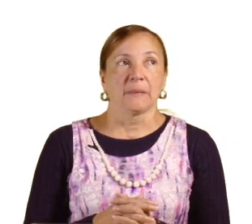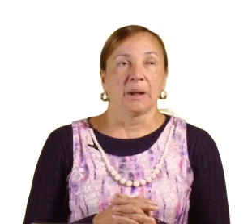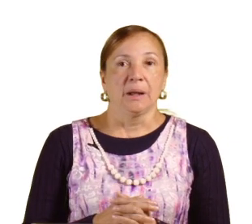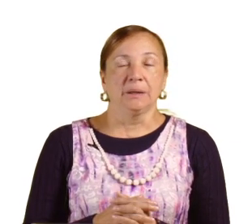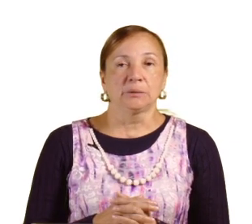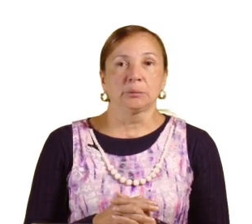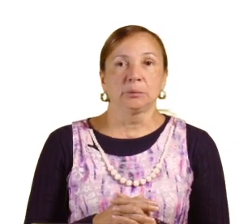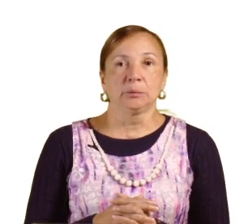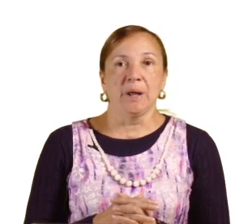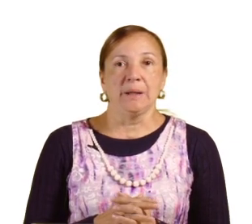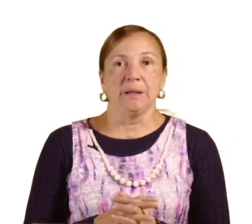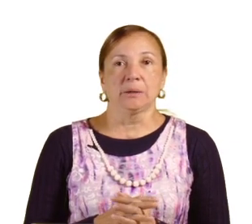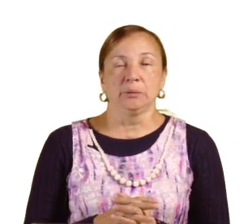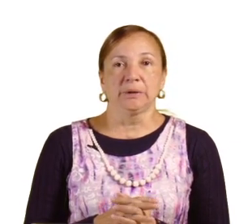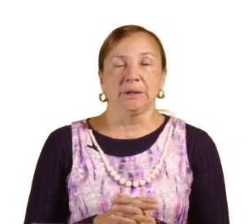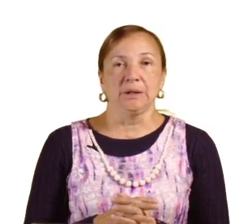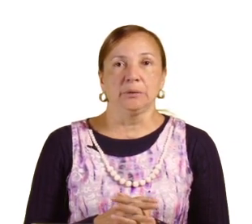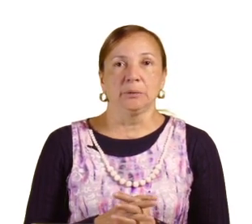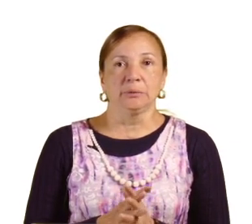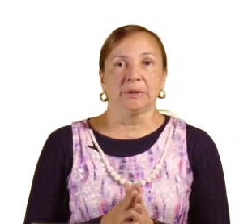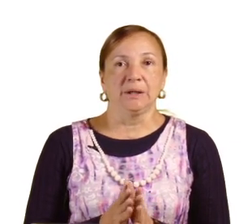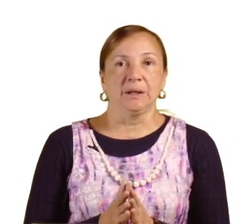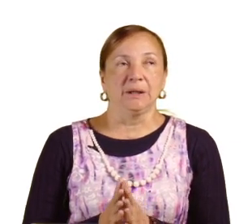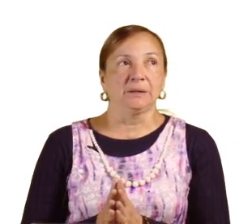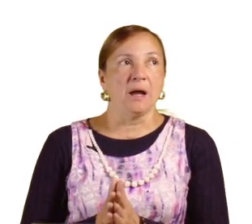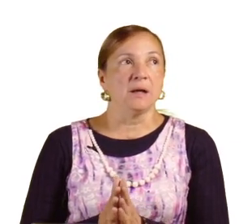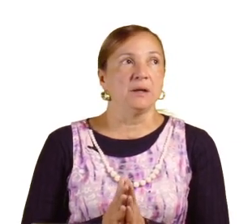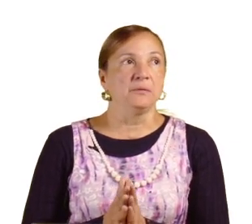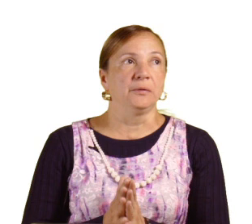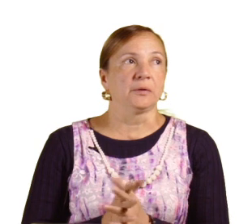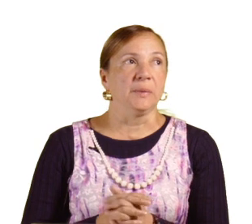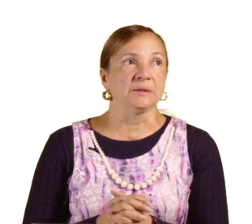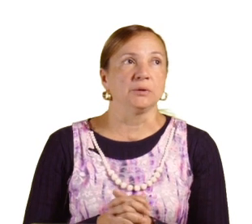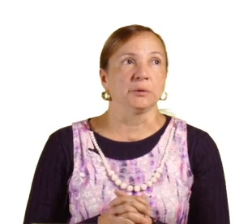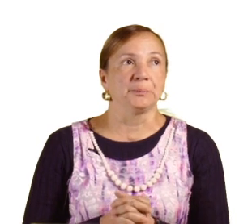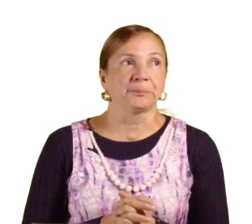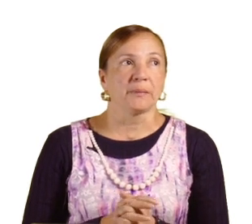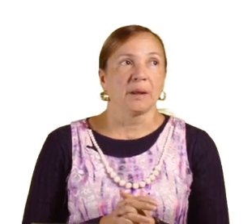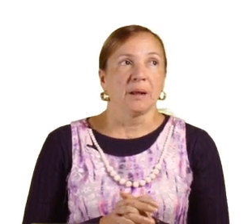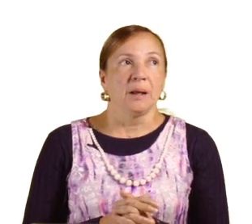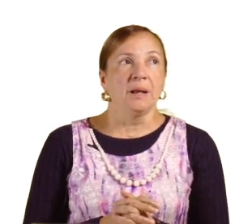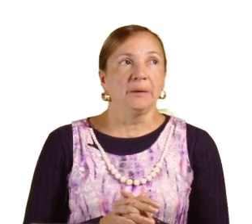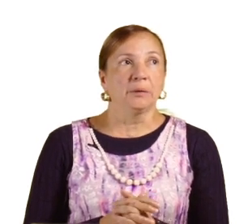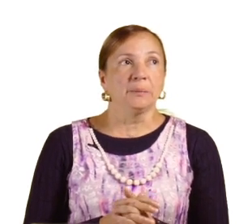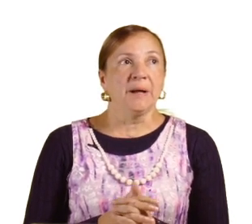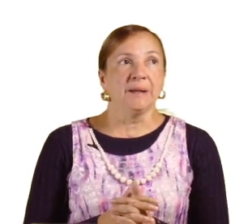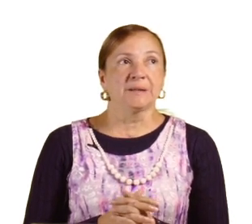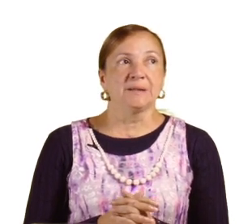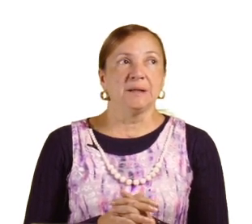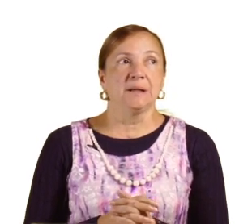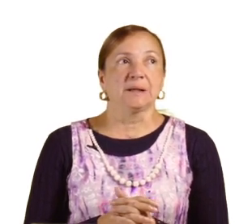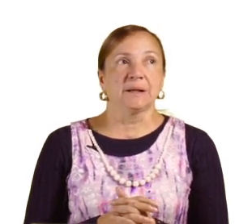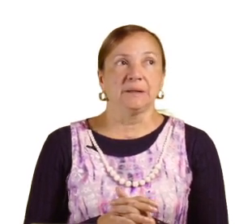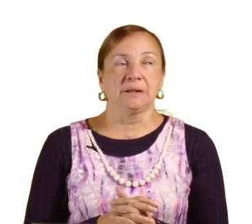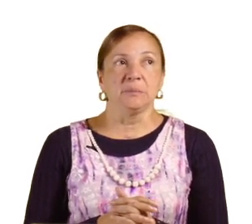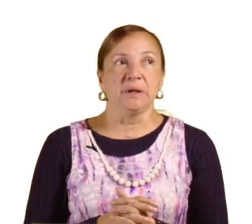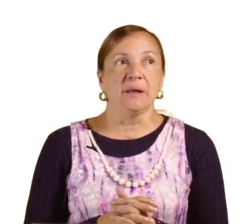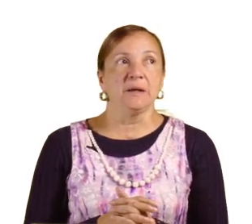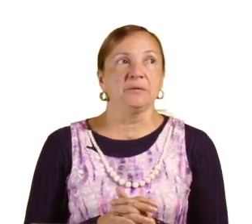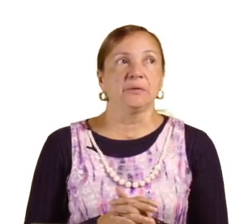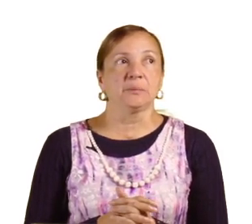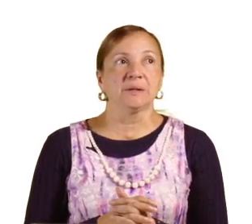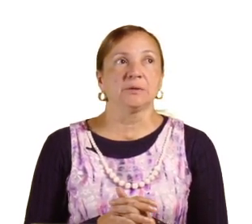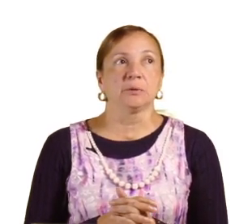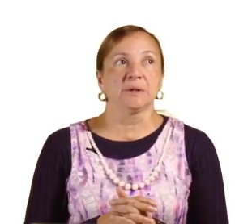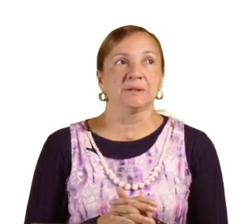corriente. Estructura y contenido de esta información. La norma exige que